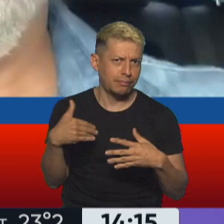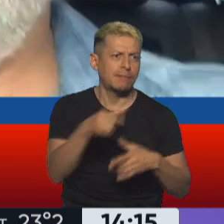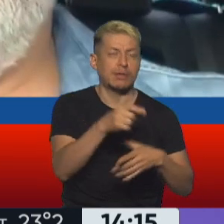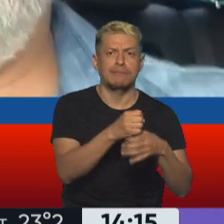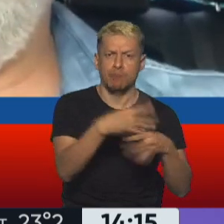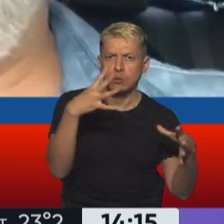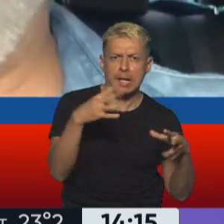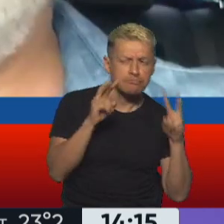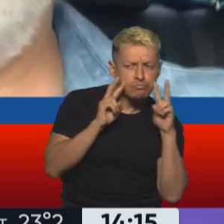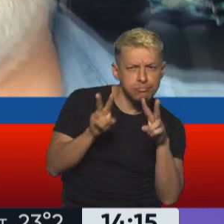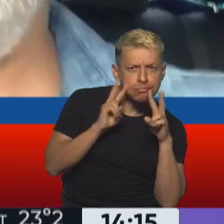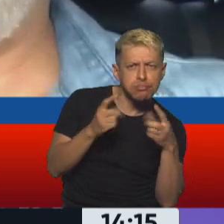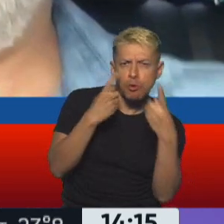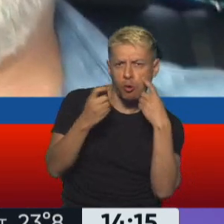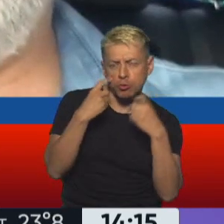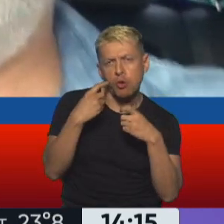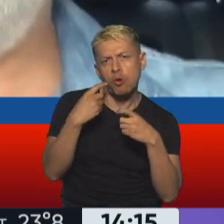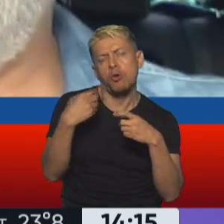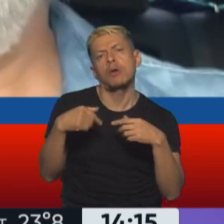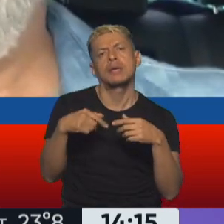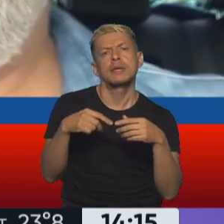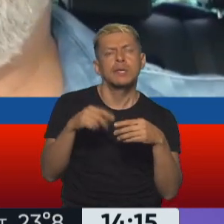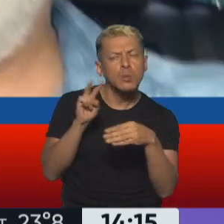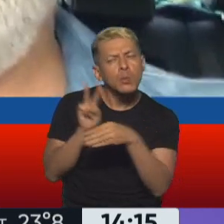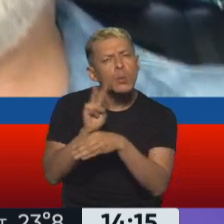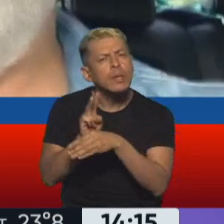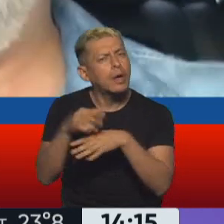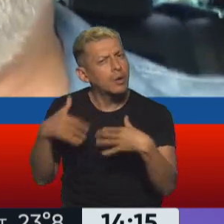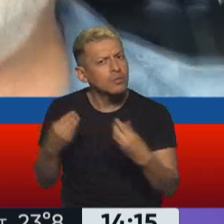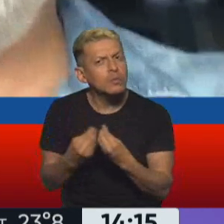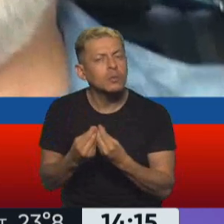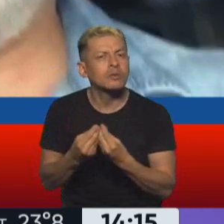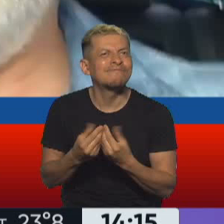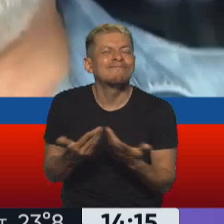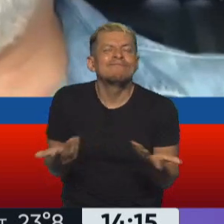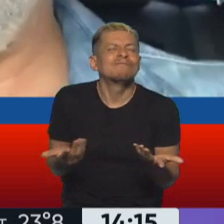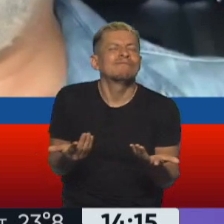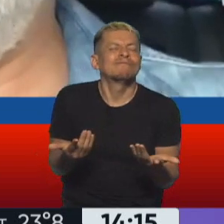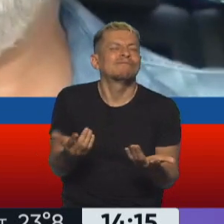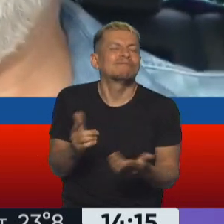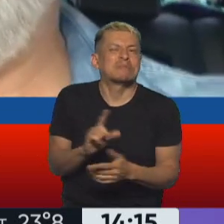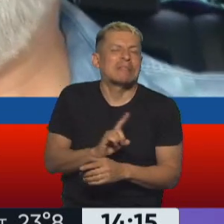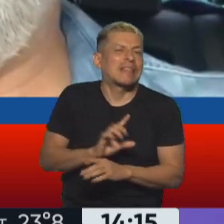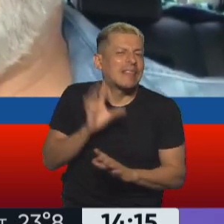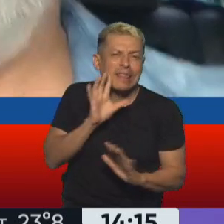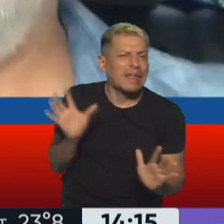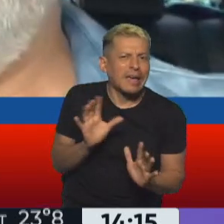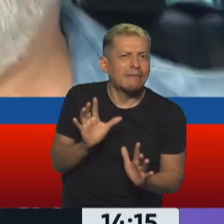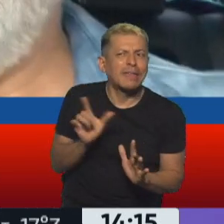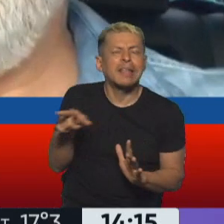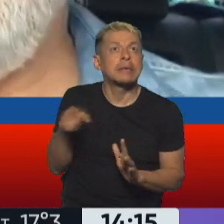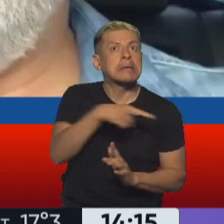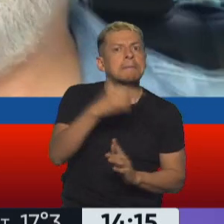especialistas, son muchas camadas de protección, o sea, no hay razón ninguna para que haga cualquier tipo de